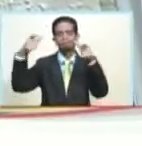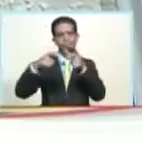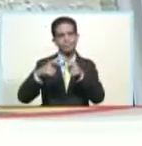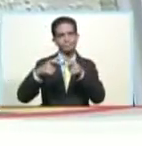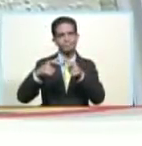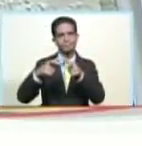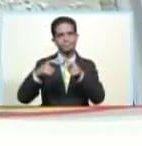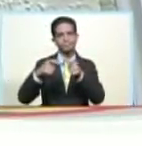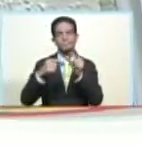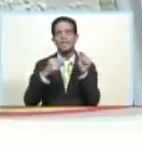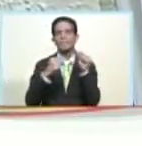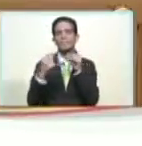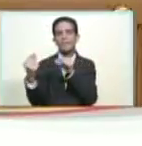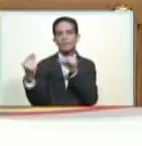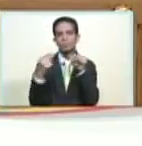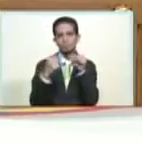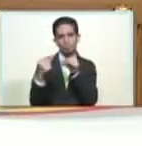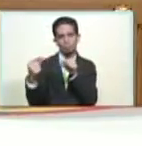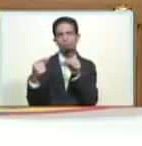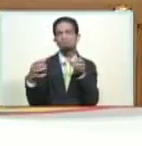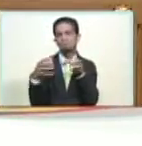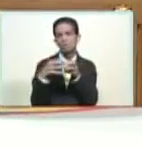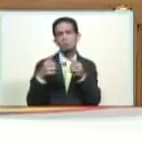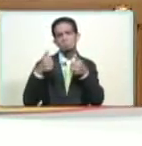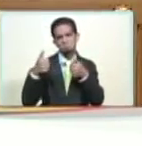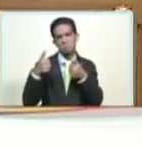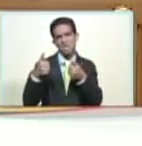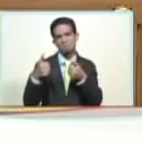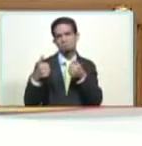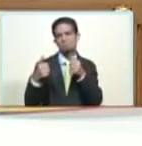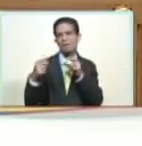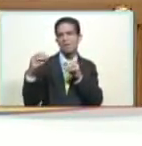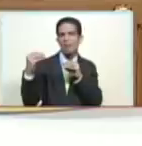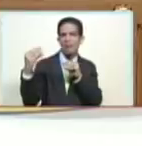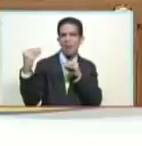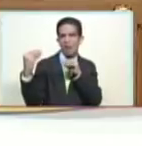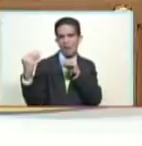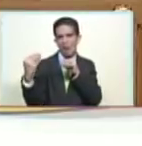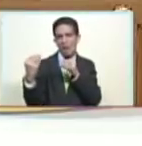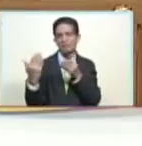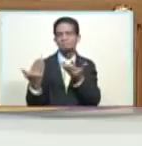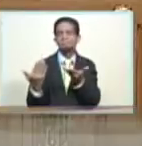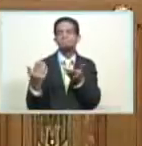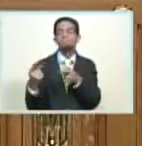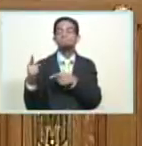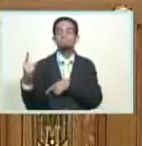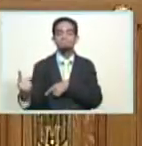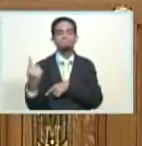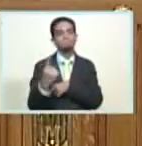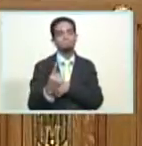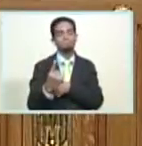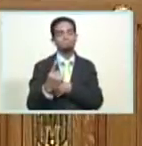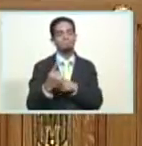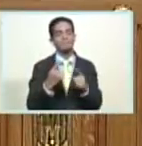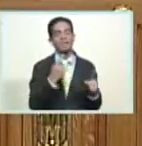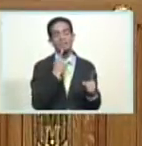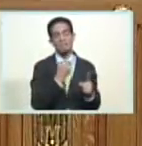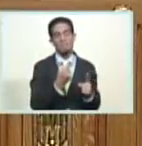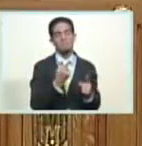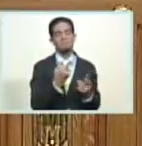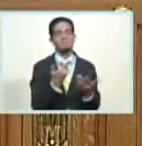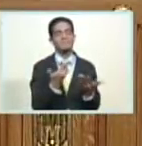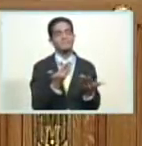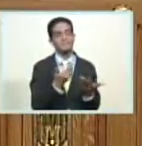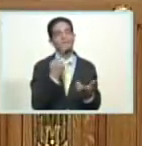Y entre algunos temas, una reunión muy cordial, le plantearon algunos problemas que tienen las empresas europeas en